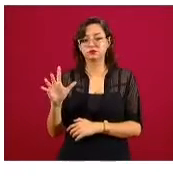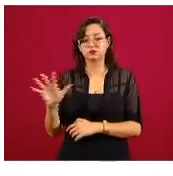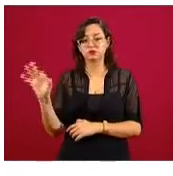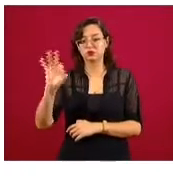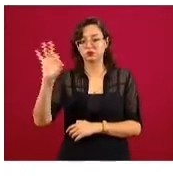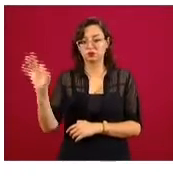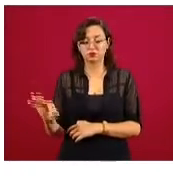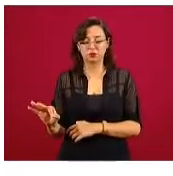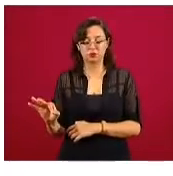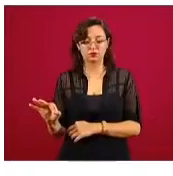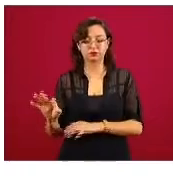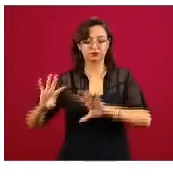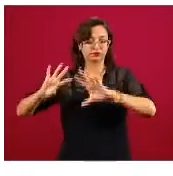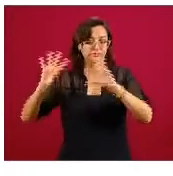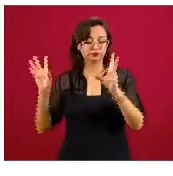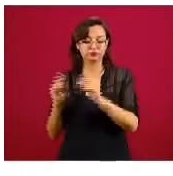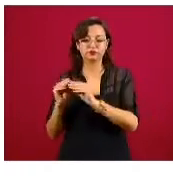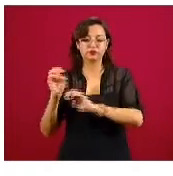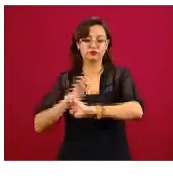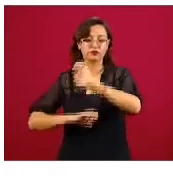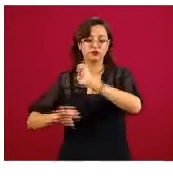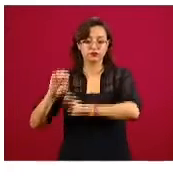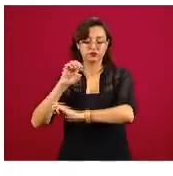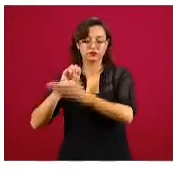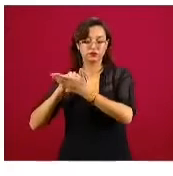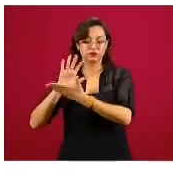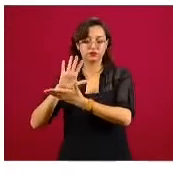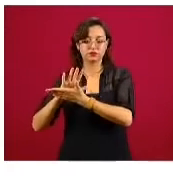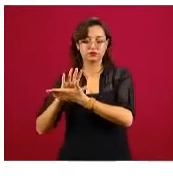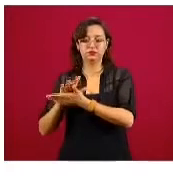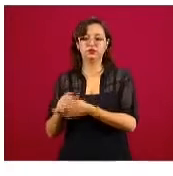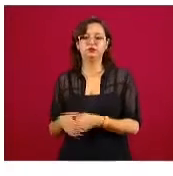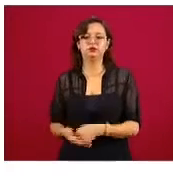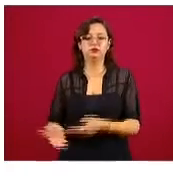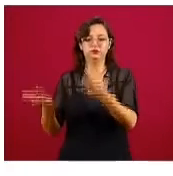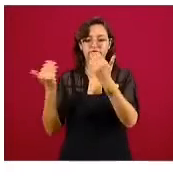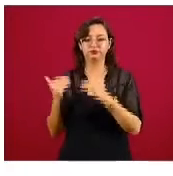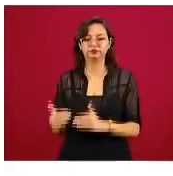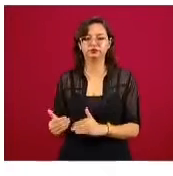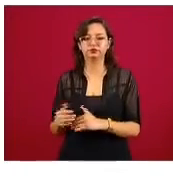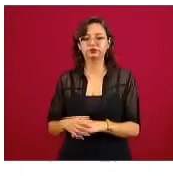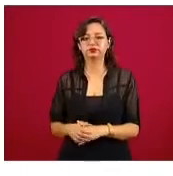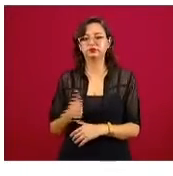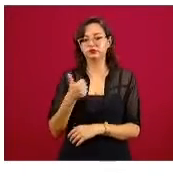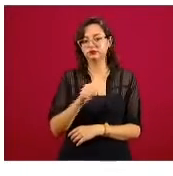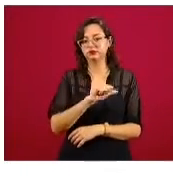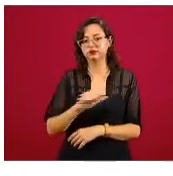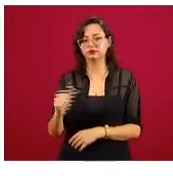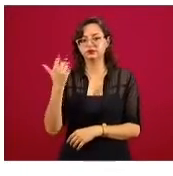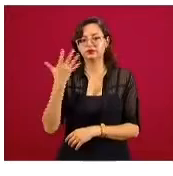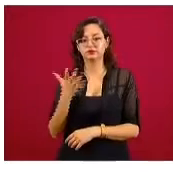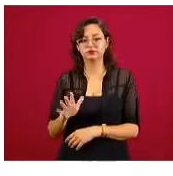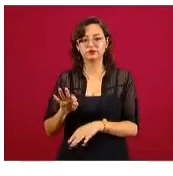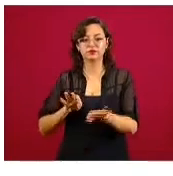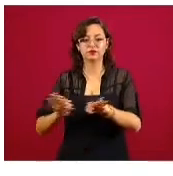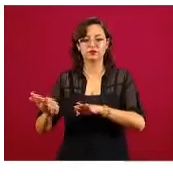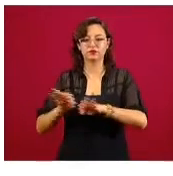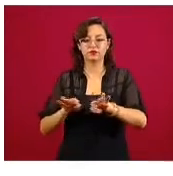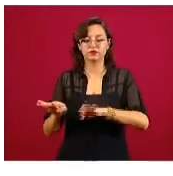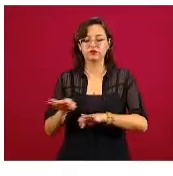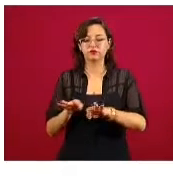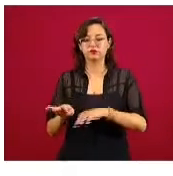67.5% del total de las empresas registradas. Después, el siguiente grupo, de 6 a 10 trabajadores,